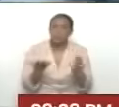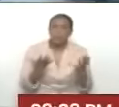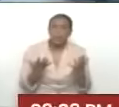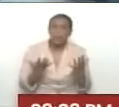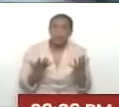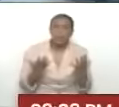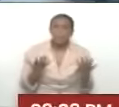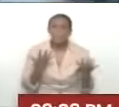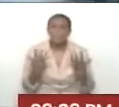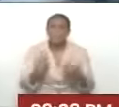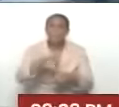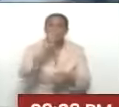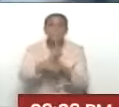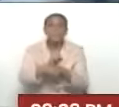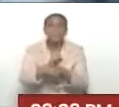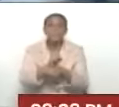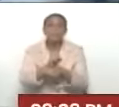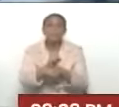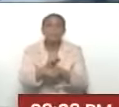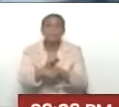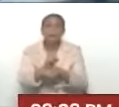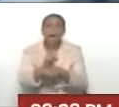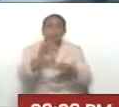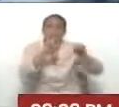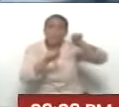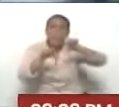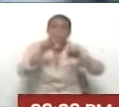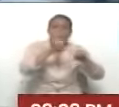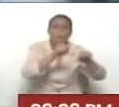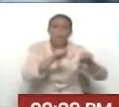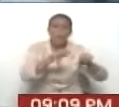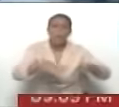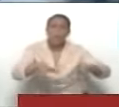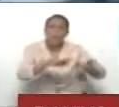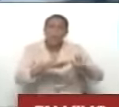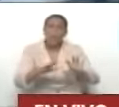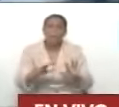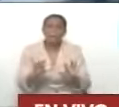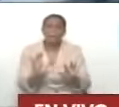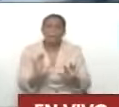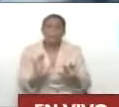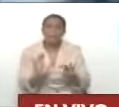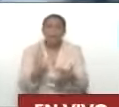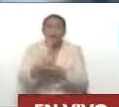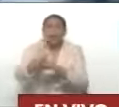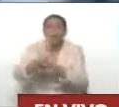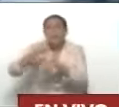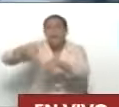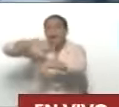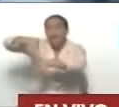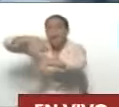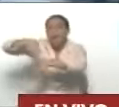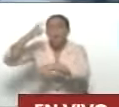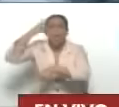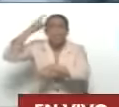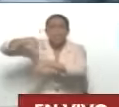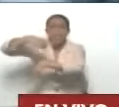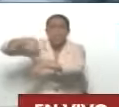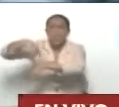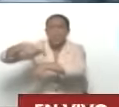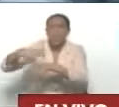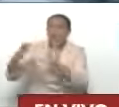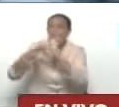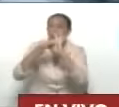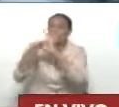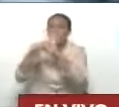el principal aditivo químico que se utiliza en la industria es para el conservante. En este caso son los nitratos y los nitritos que están